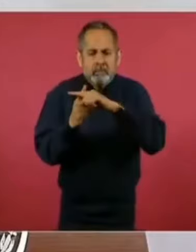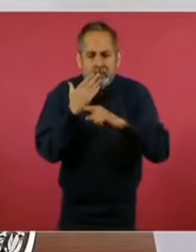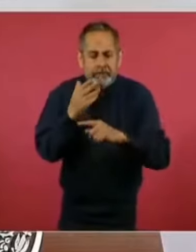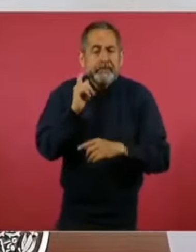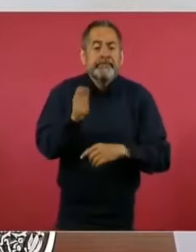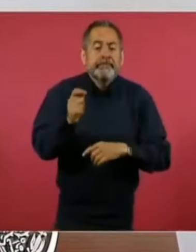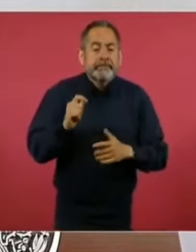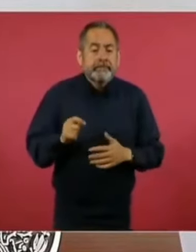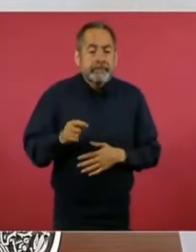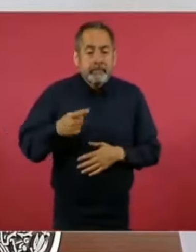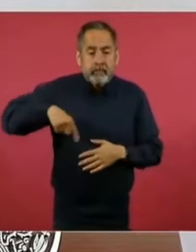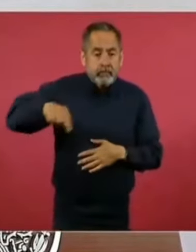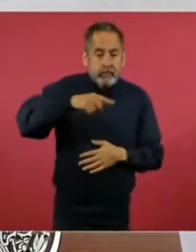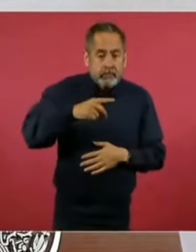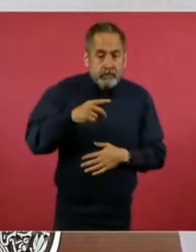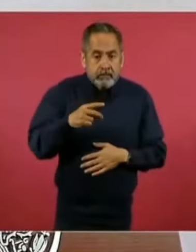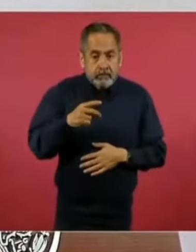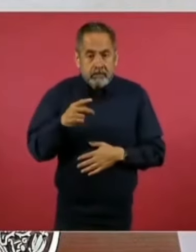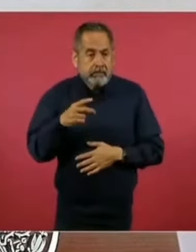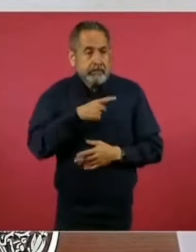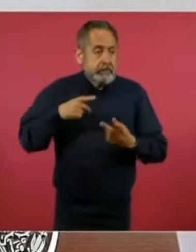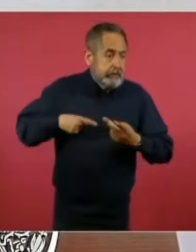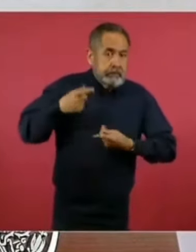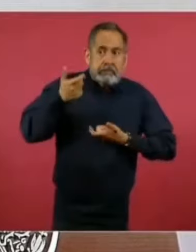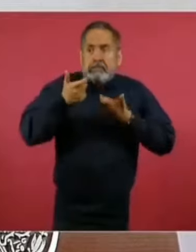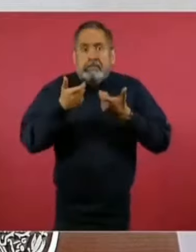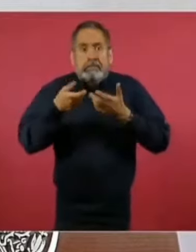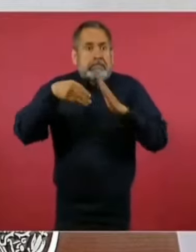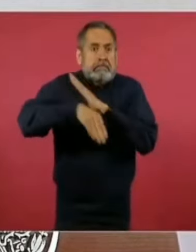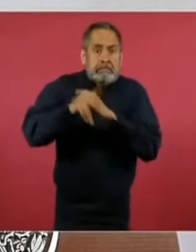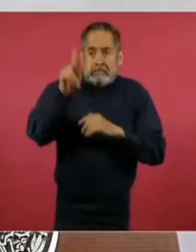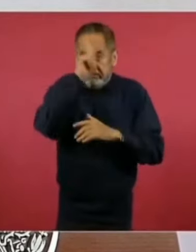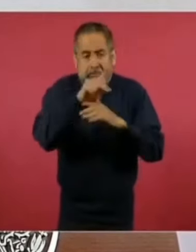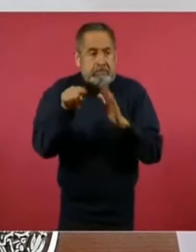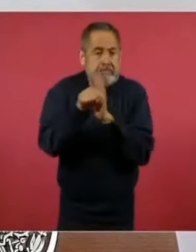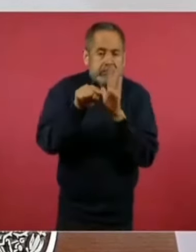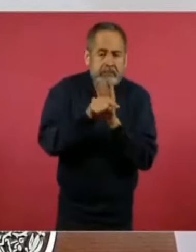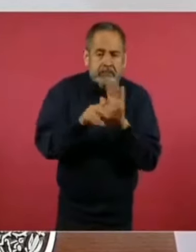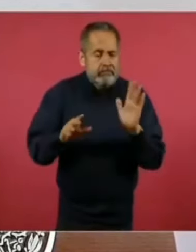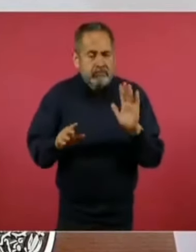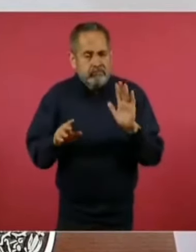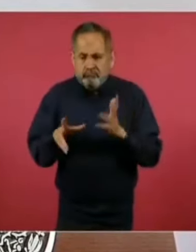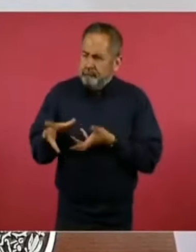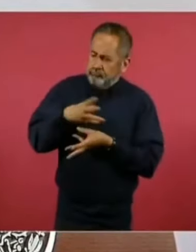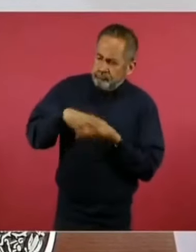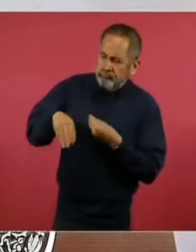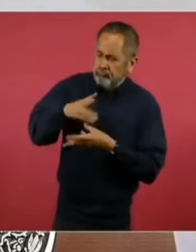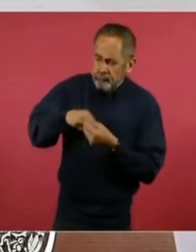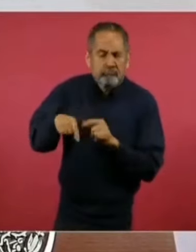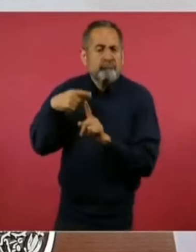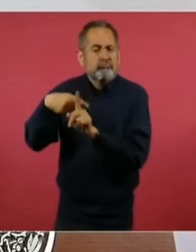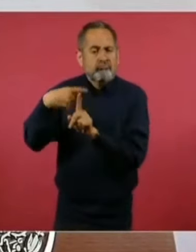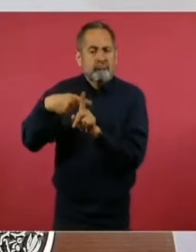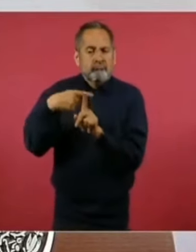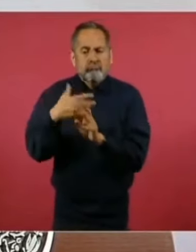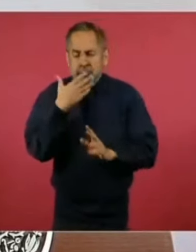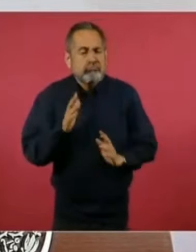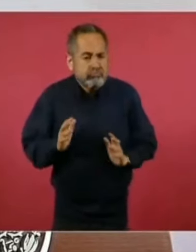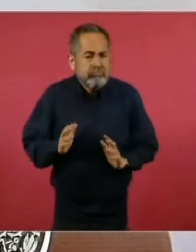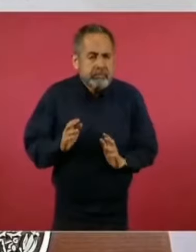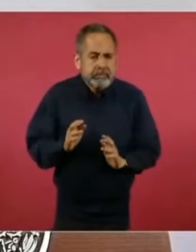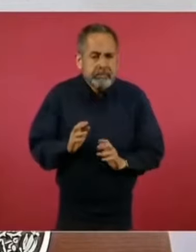no tenemos déficit comercial, es una balanza superavitaria, es